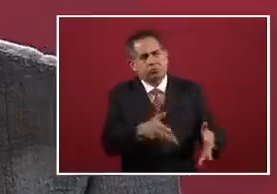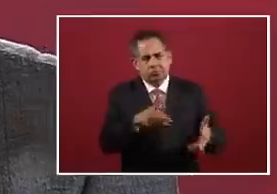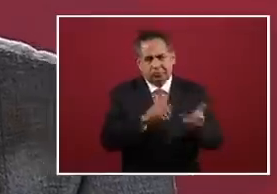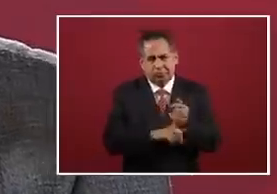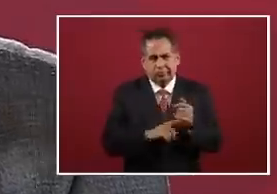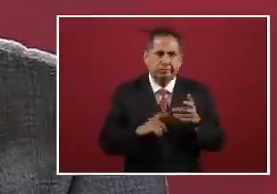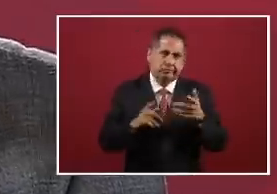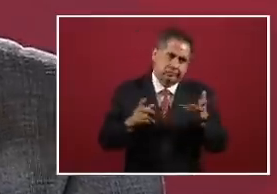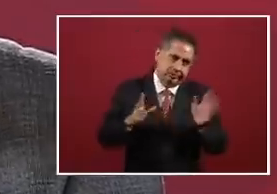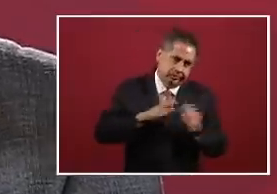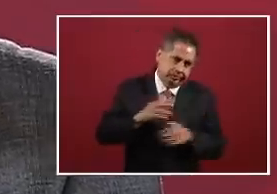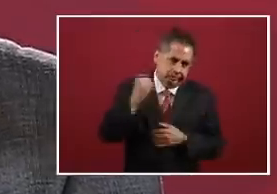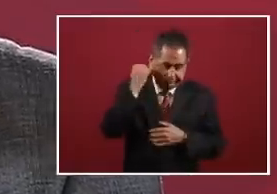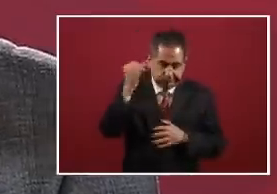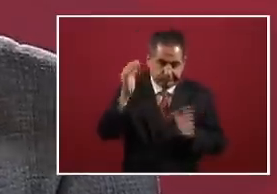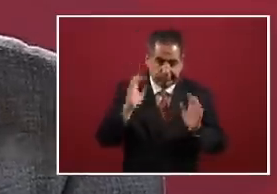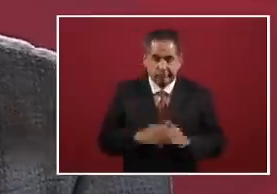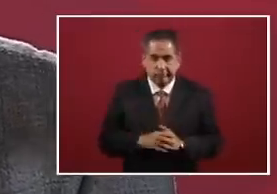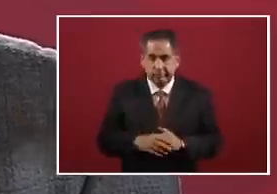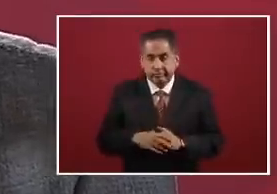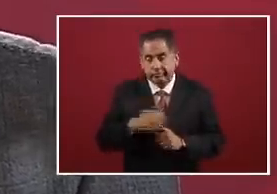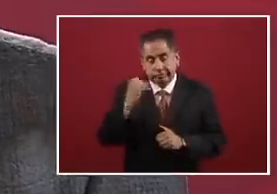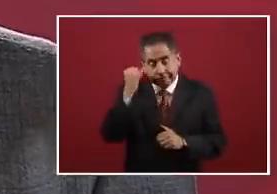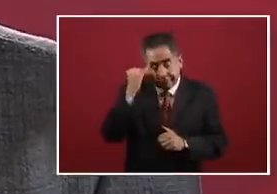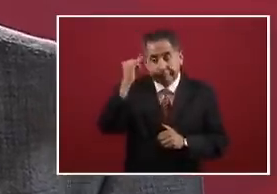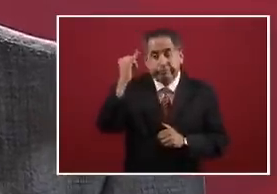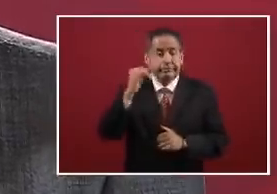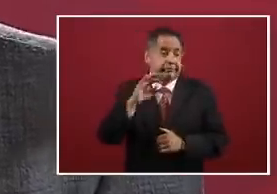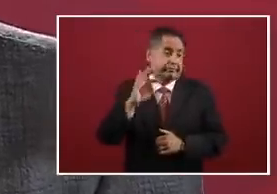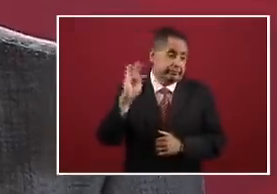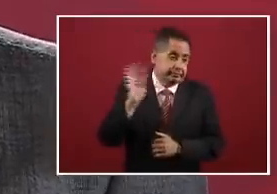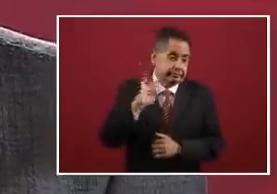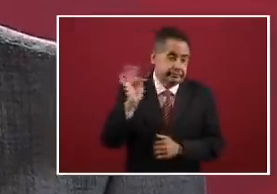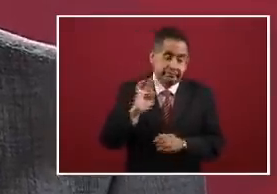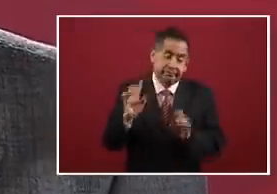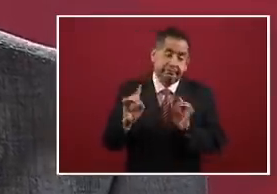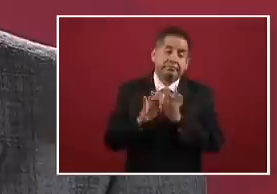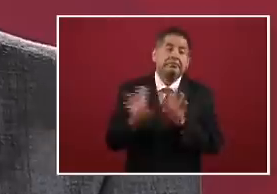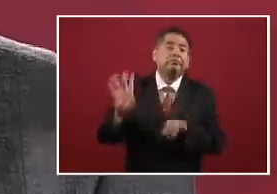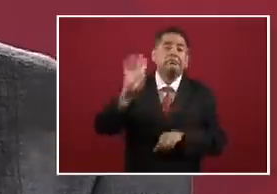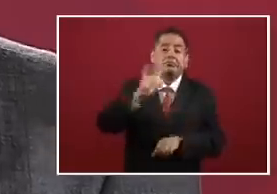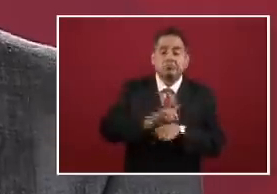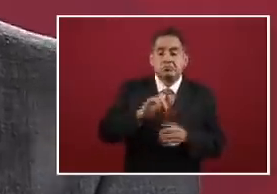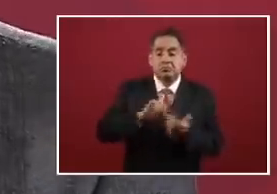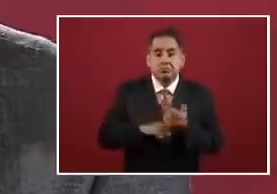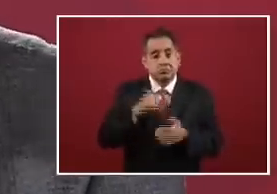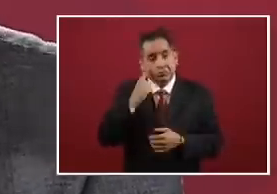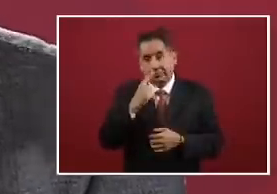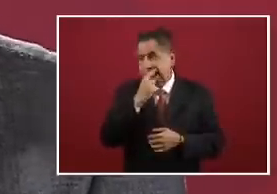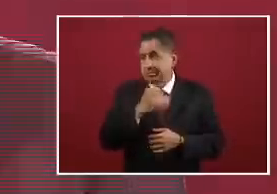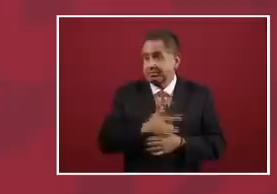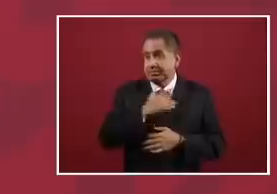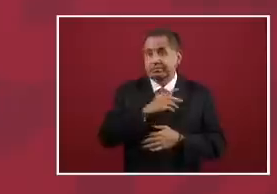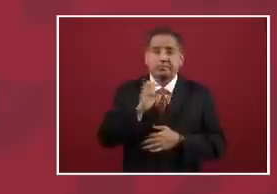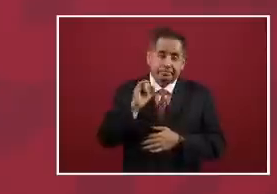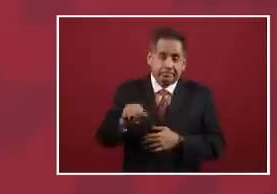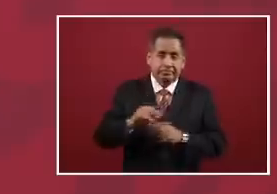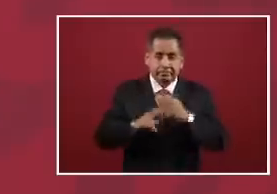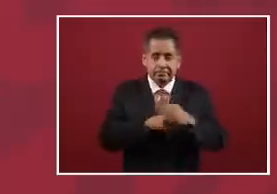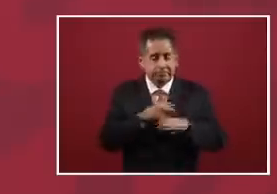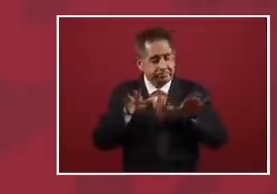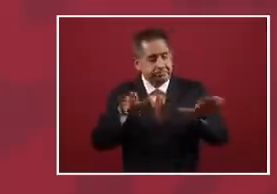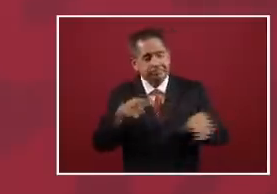existe la idea de que a lo mejor un día alguien decide volver a hacer el aeropuerto de